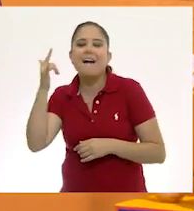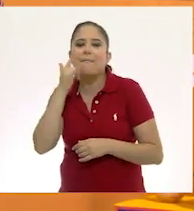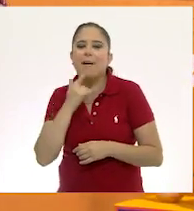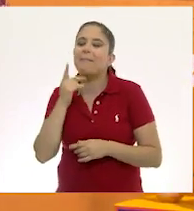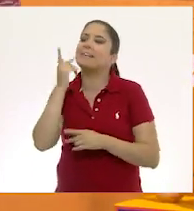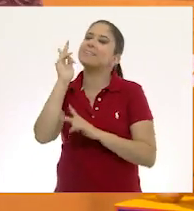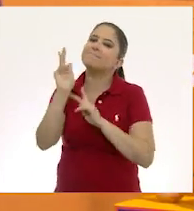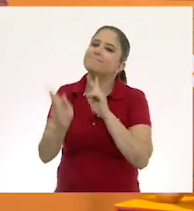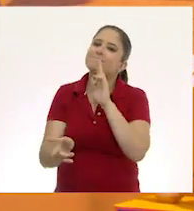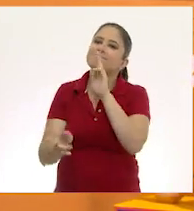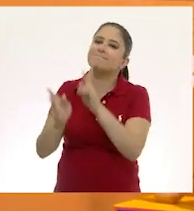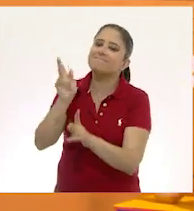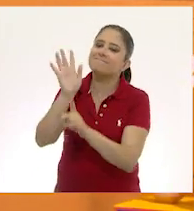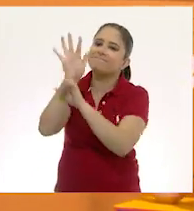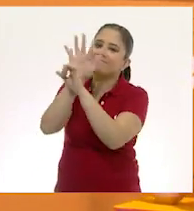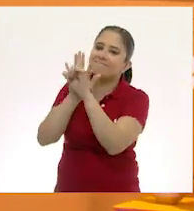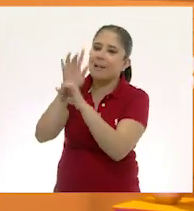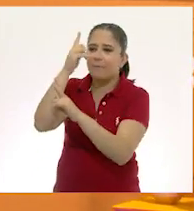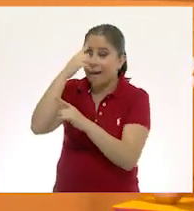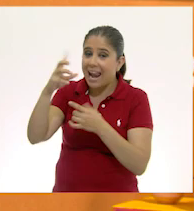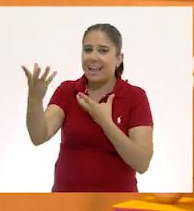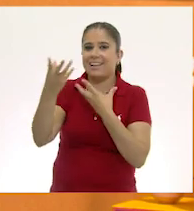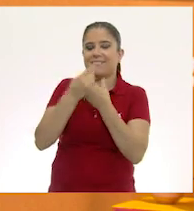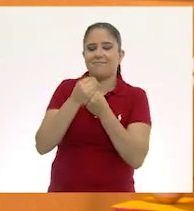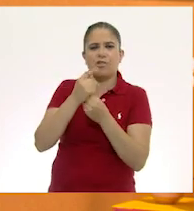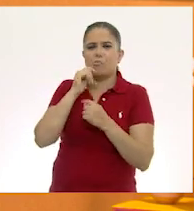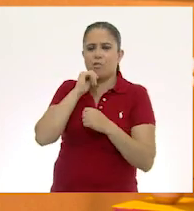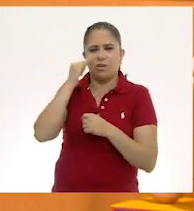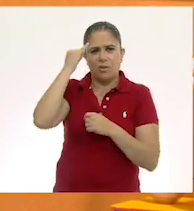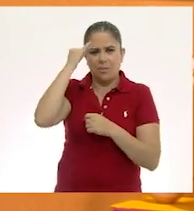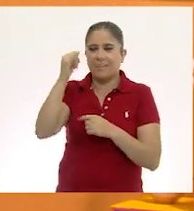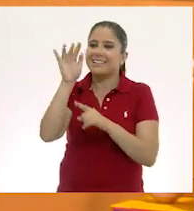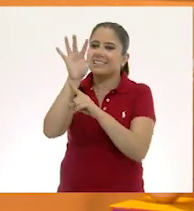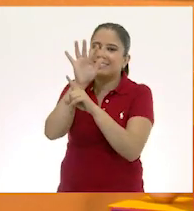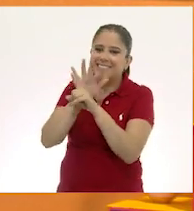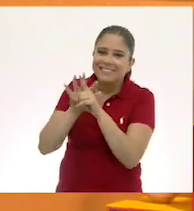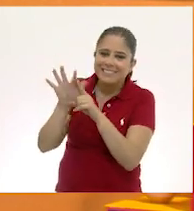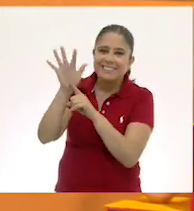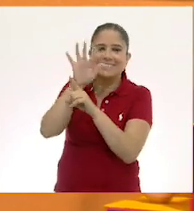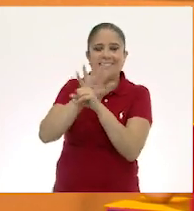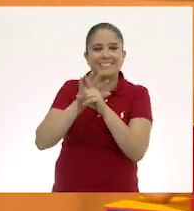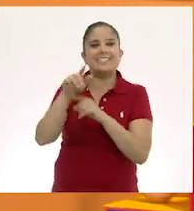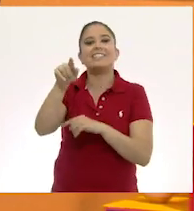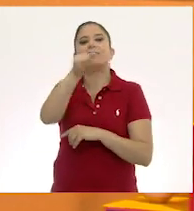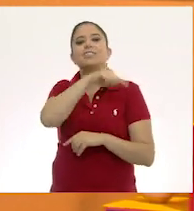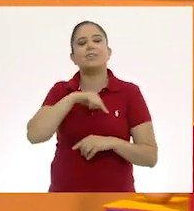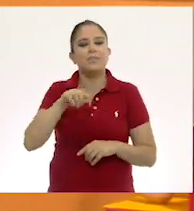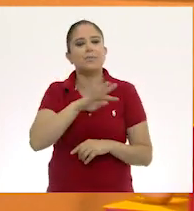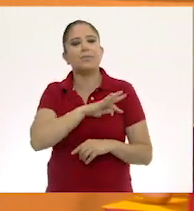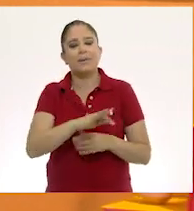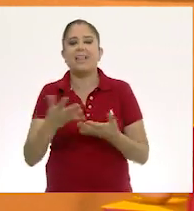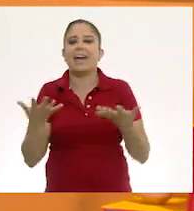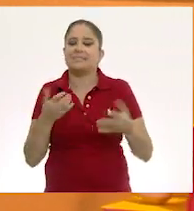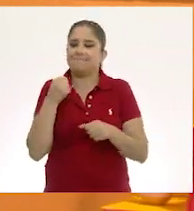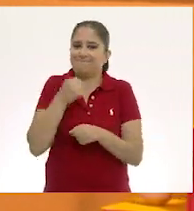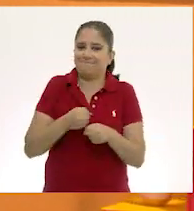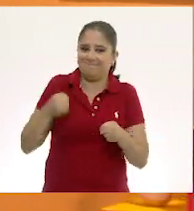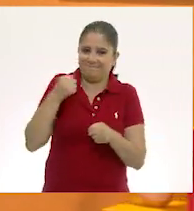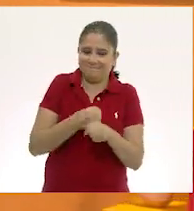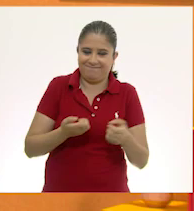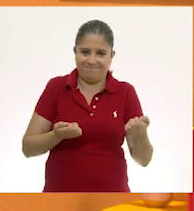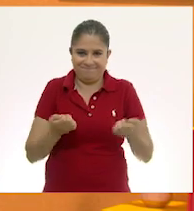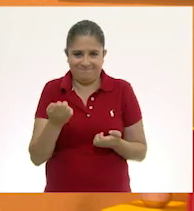palabras correctas sin importar nuestras ideas, convenciendo, ¿verdad? Todo es cuestión de practicar,